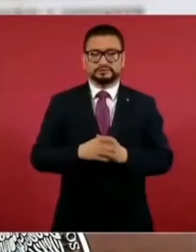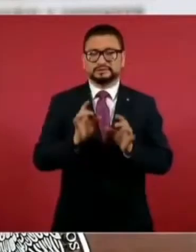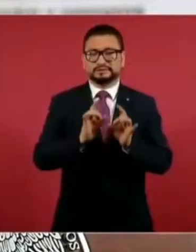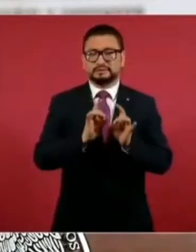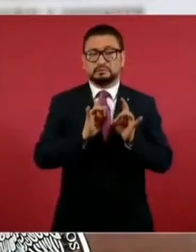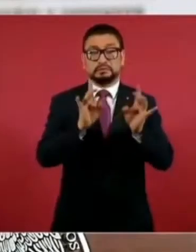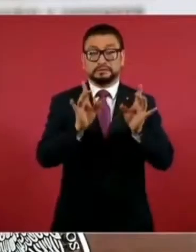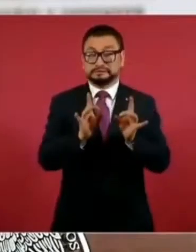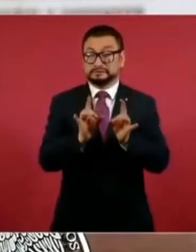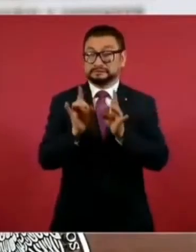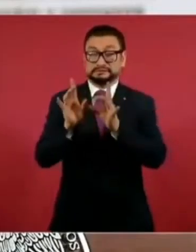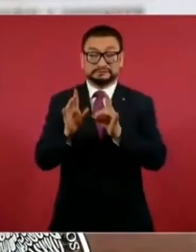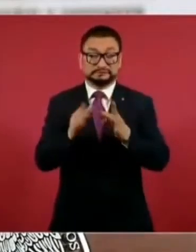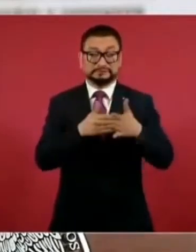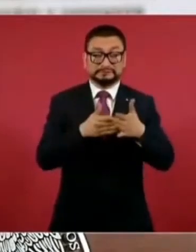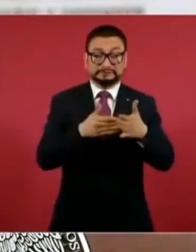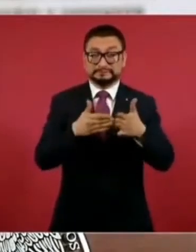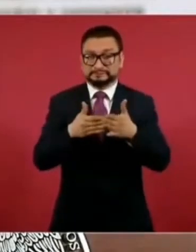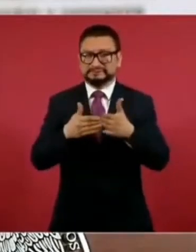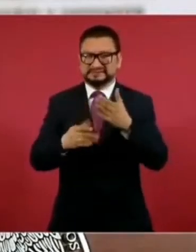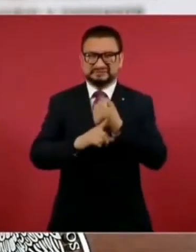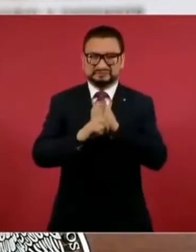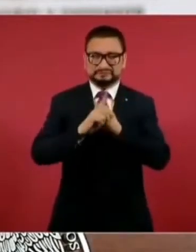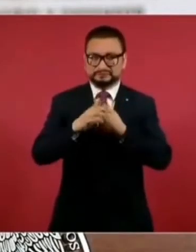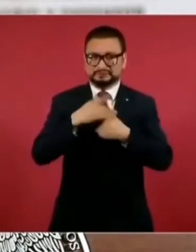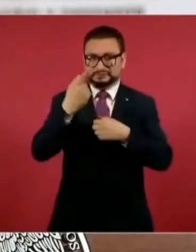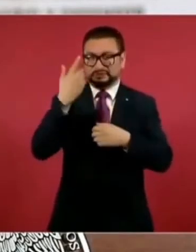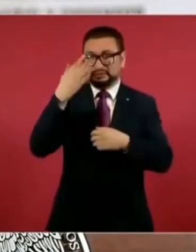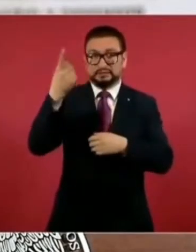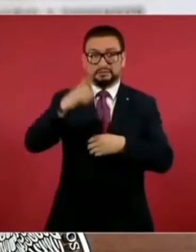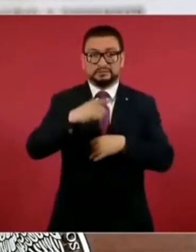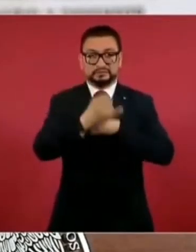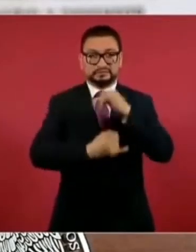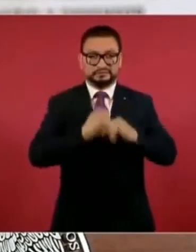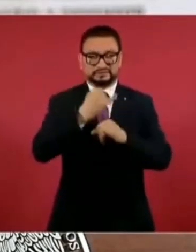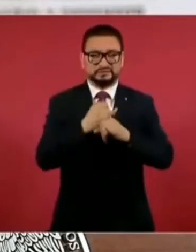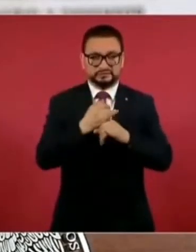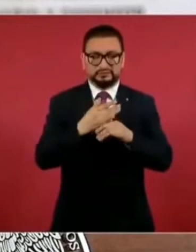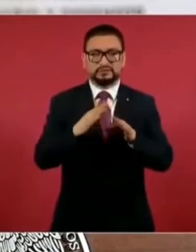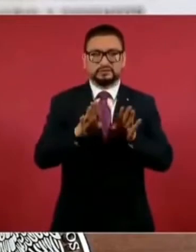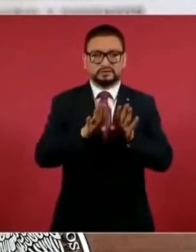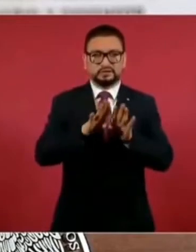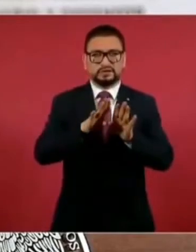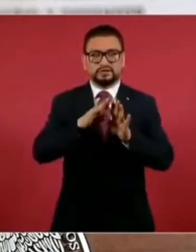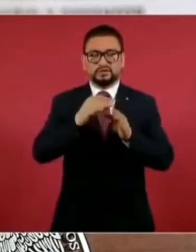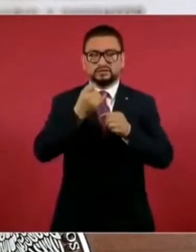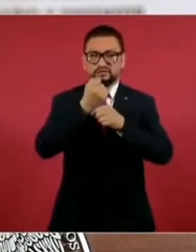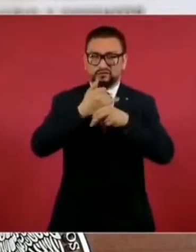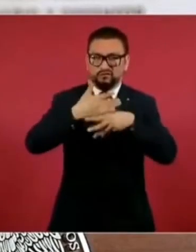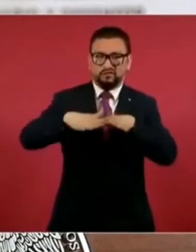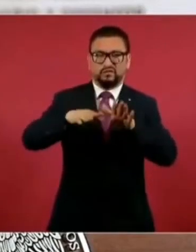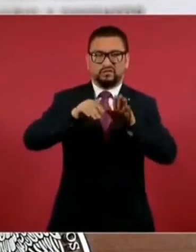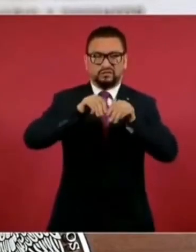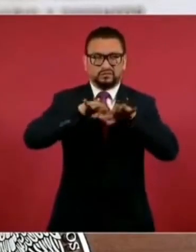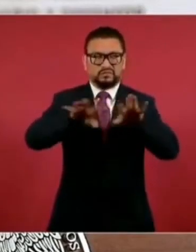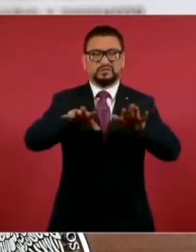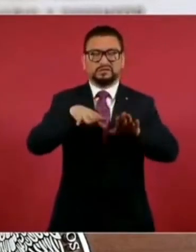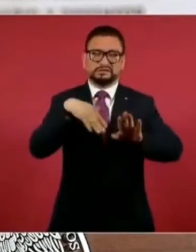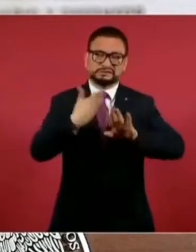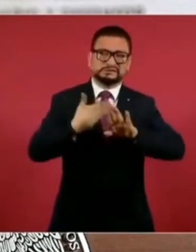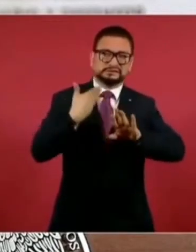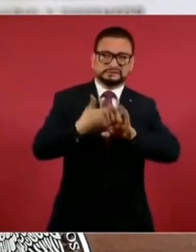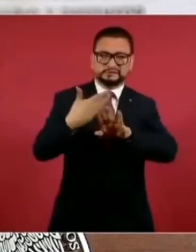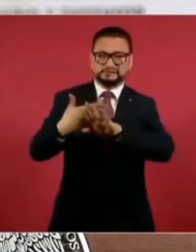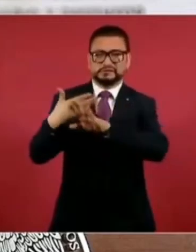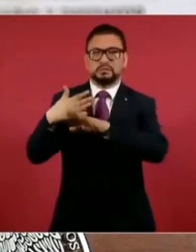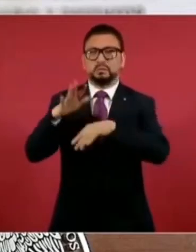obstáculos, amagos internacionales, guerra judicial e informativa, sufragada